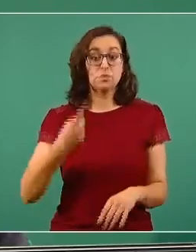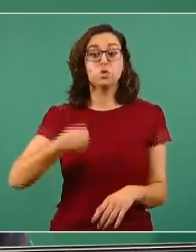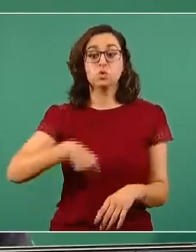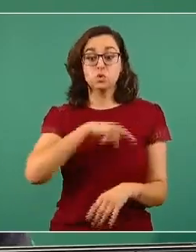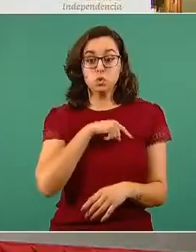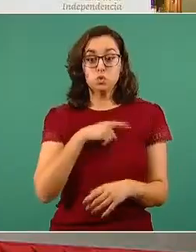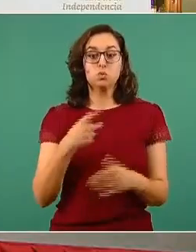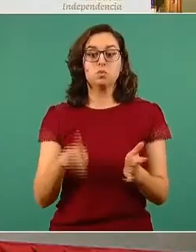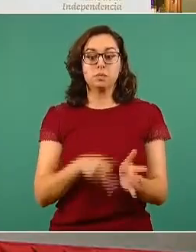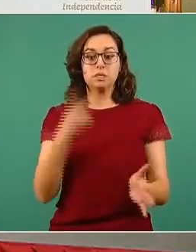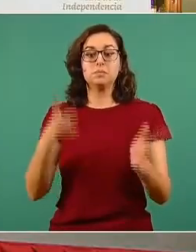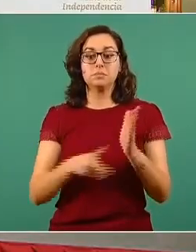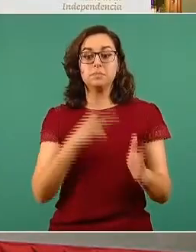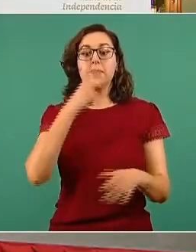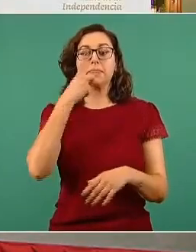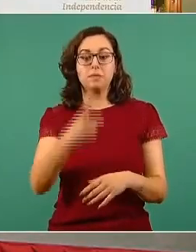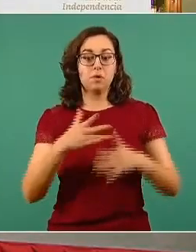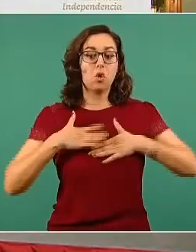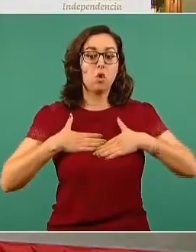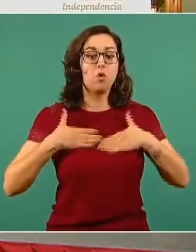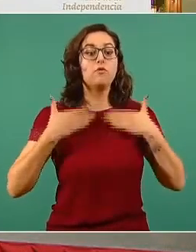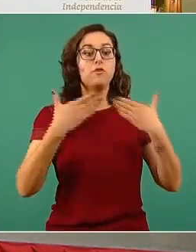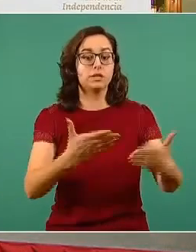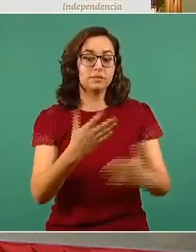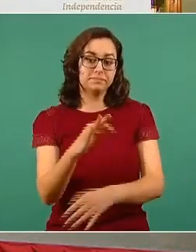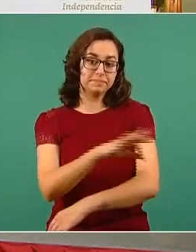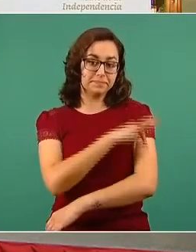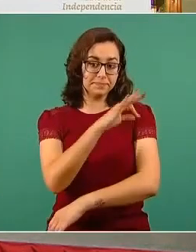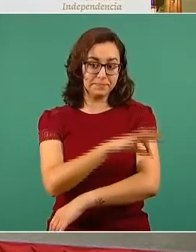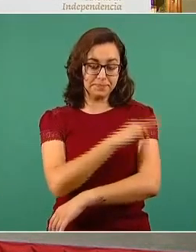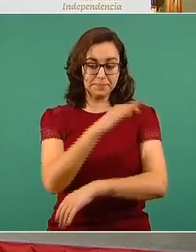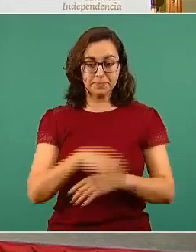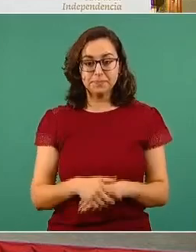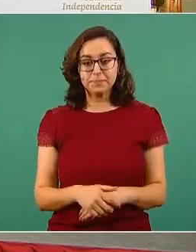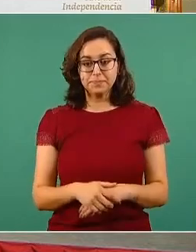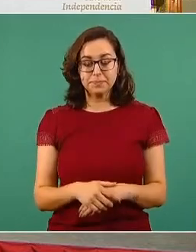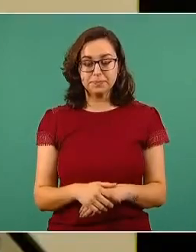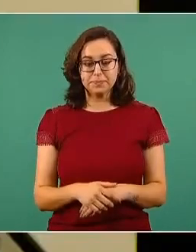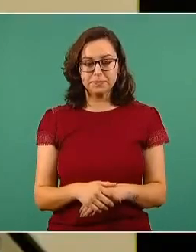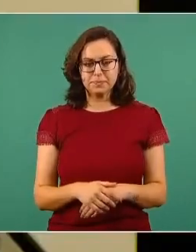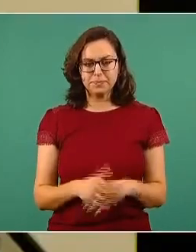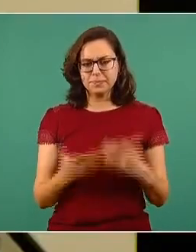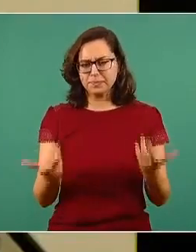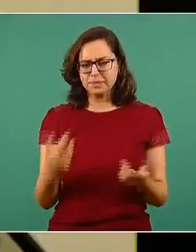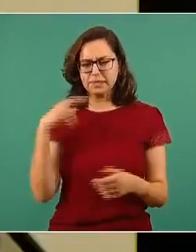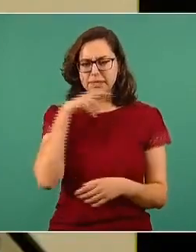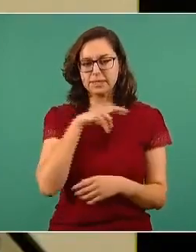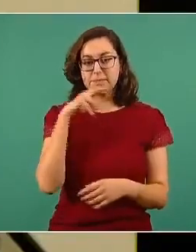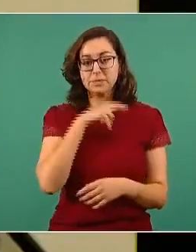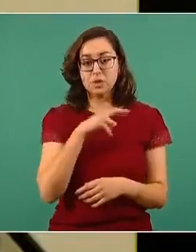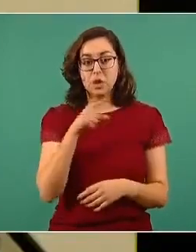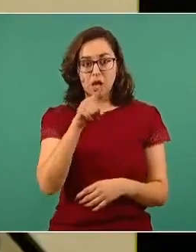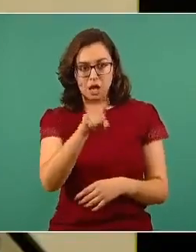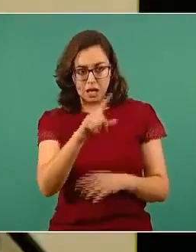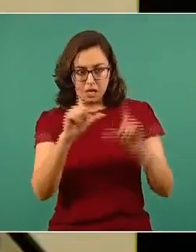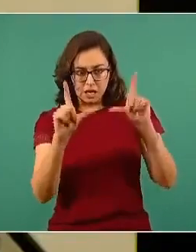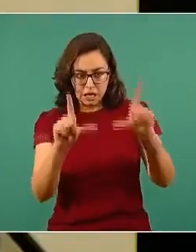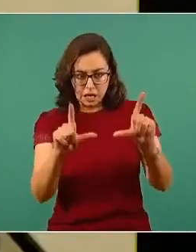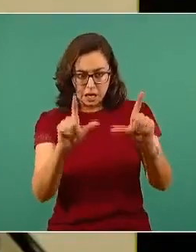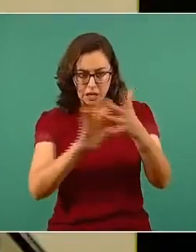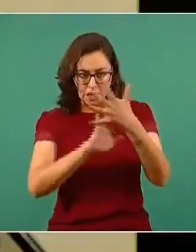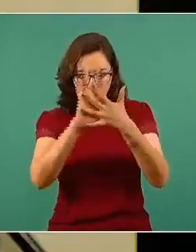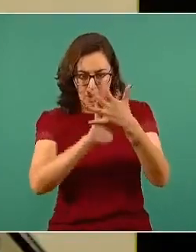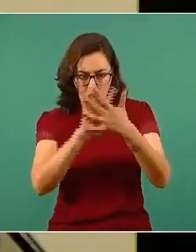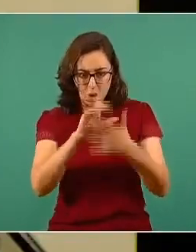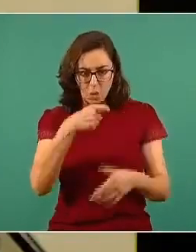gobierno confía en el pueblo, se le vacuna. Y bueno, un comentario rapidísimo sobre el código QR, ¿no? Que muy amablemente pusieron